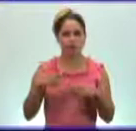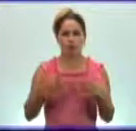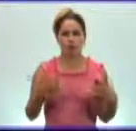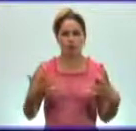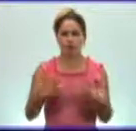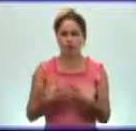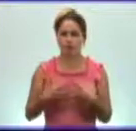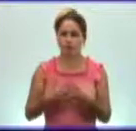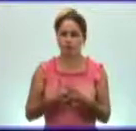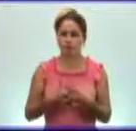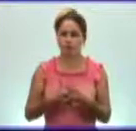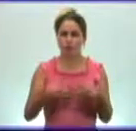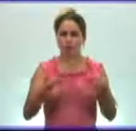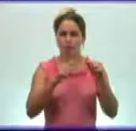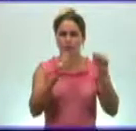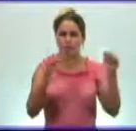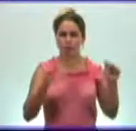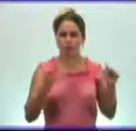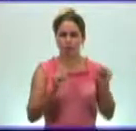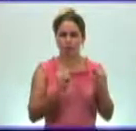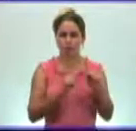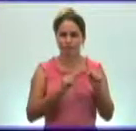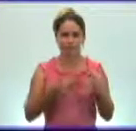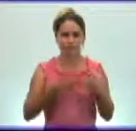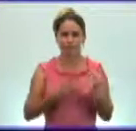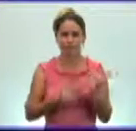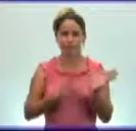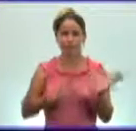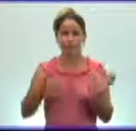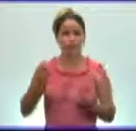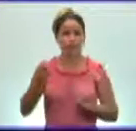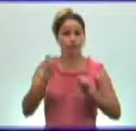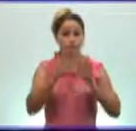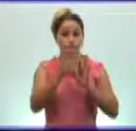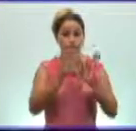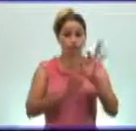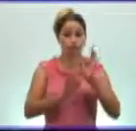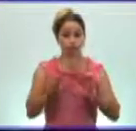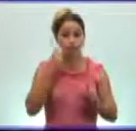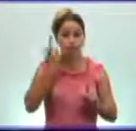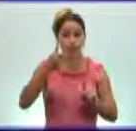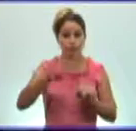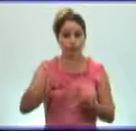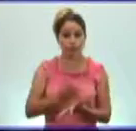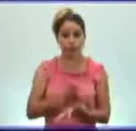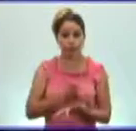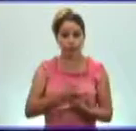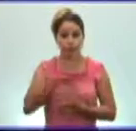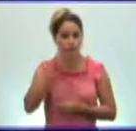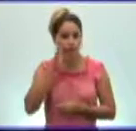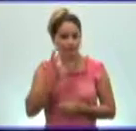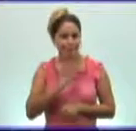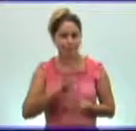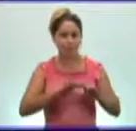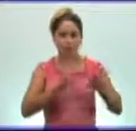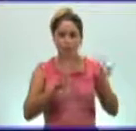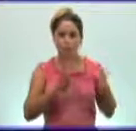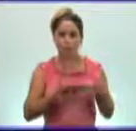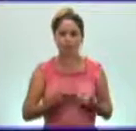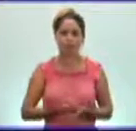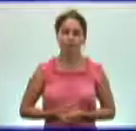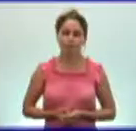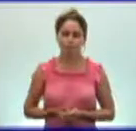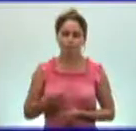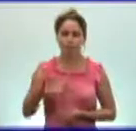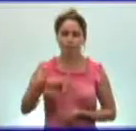y el objetivo de esa clase era que ustedes pudieran recordar cómo interpretar dicha distribución electrónica. En la clase de hoy vamos